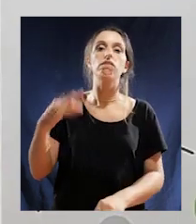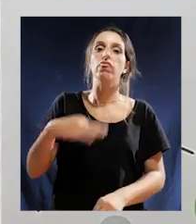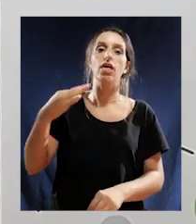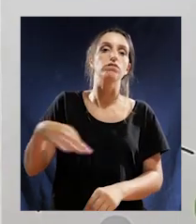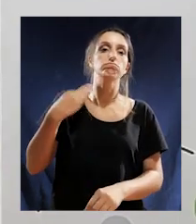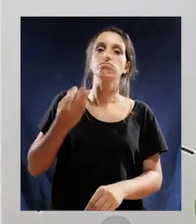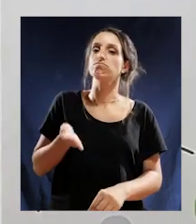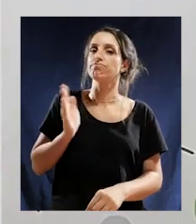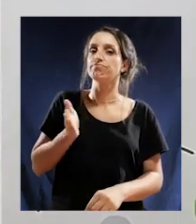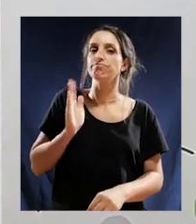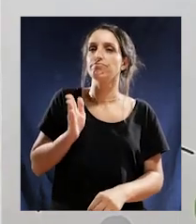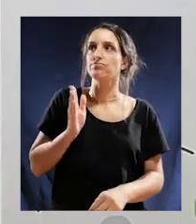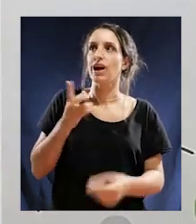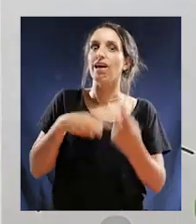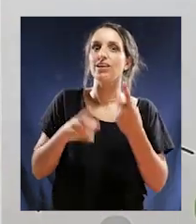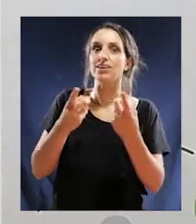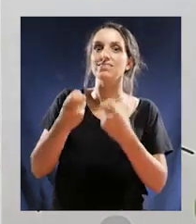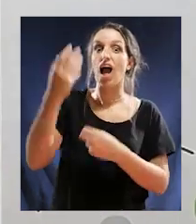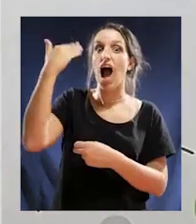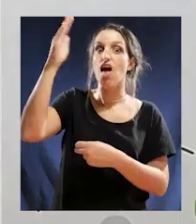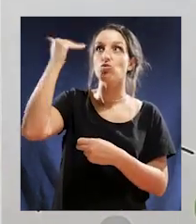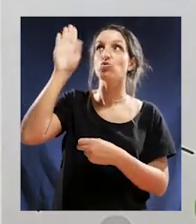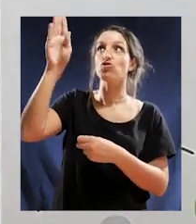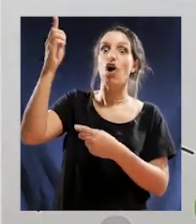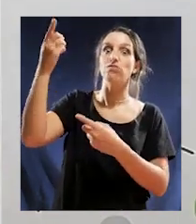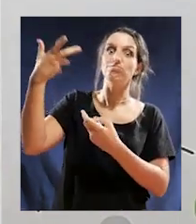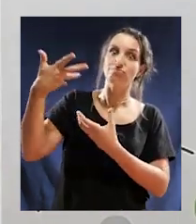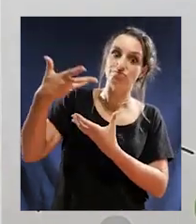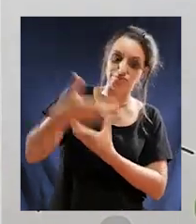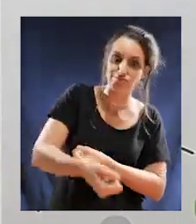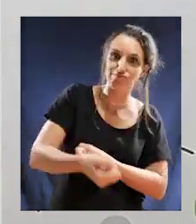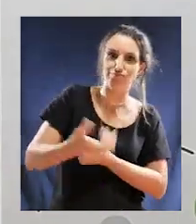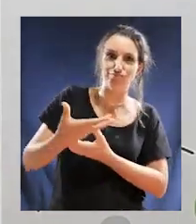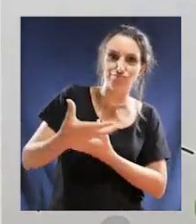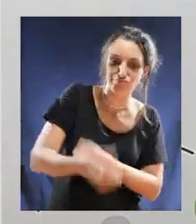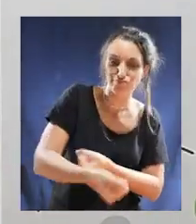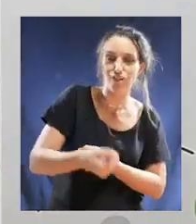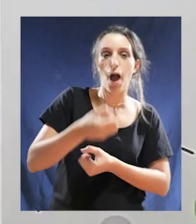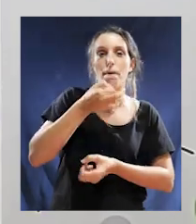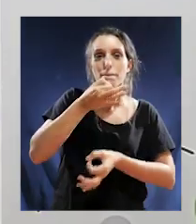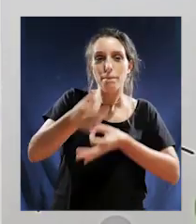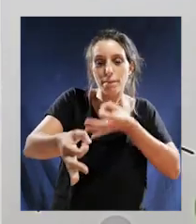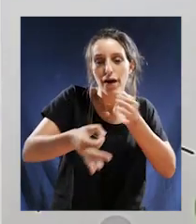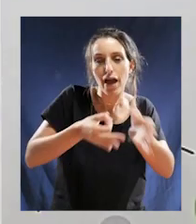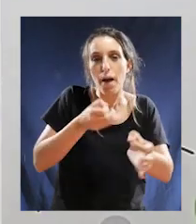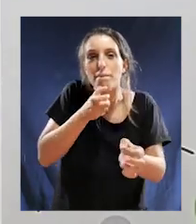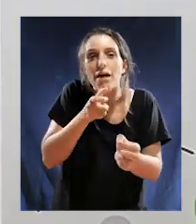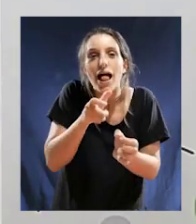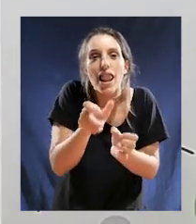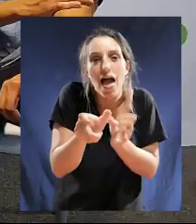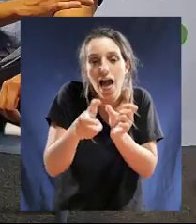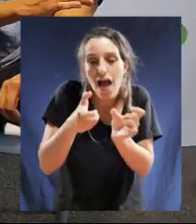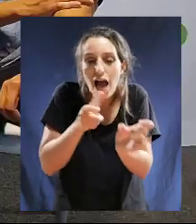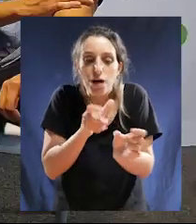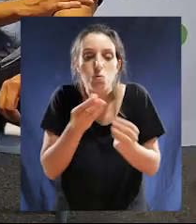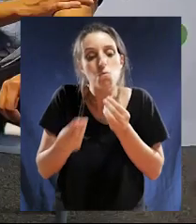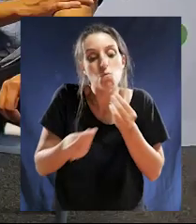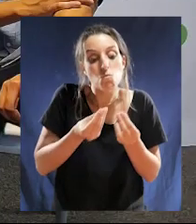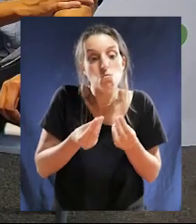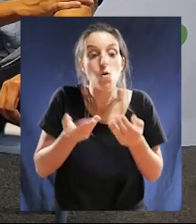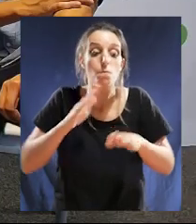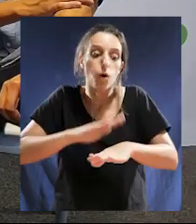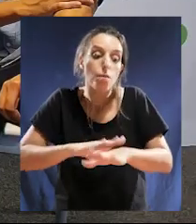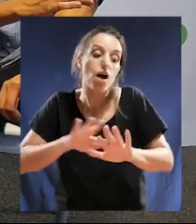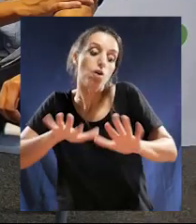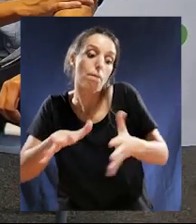la experiencia y necesitan que los adultos nos auxilie moss con algunas palabras explicando lo que está ocurriendo